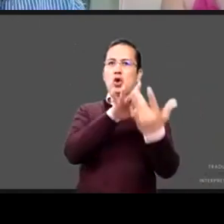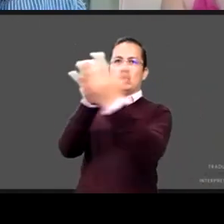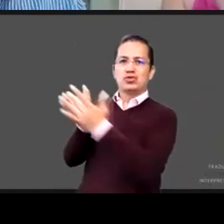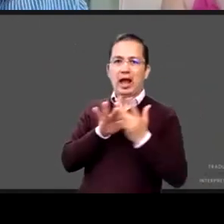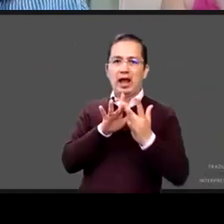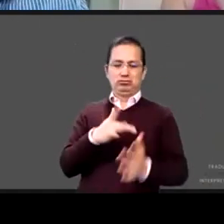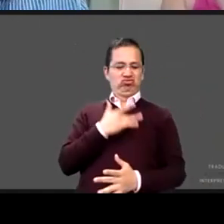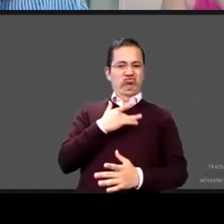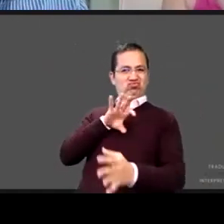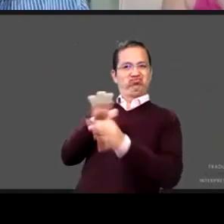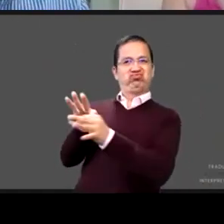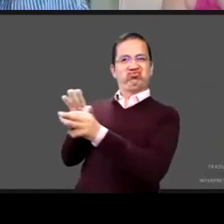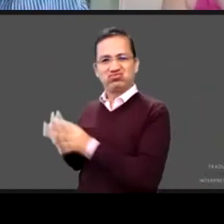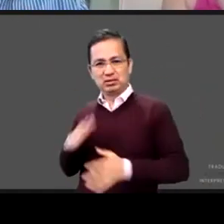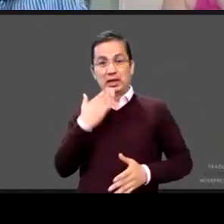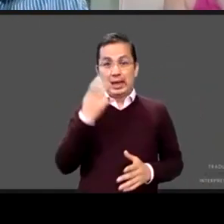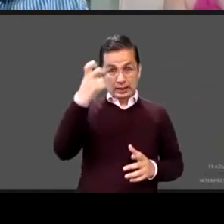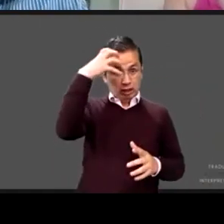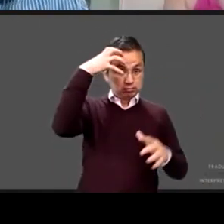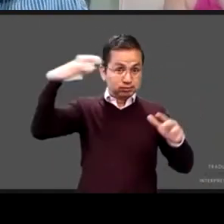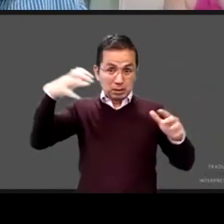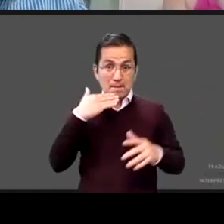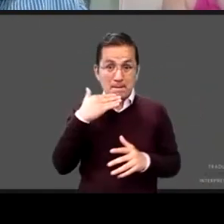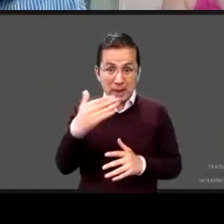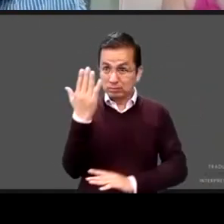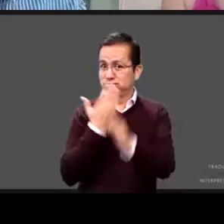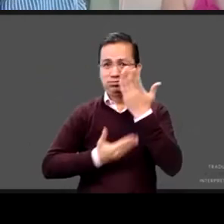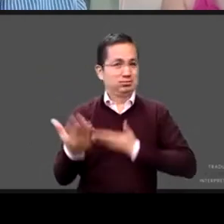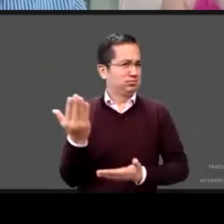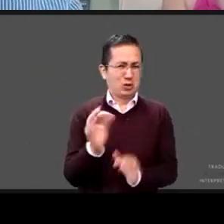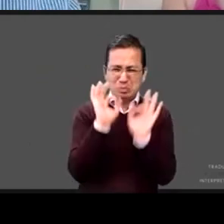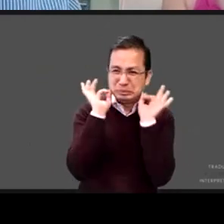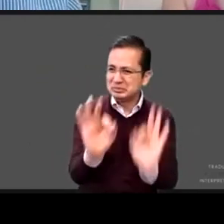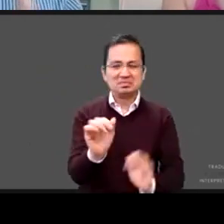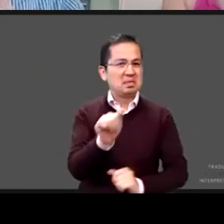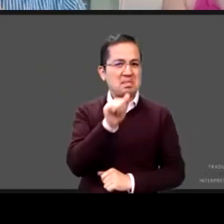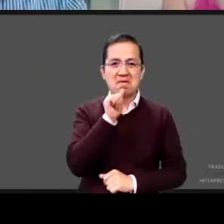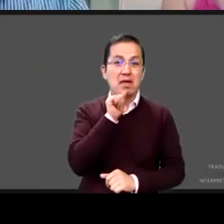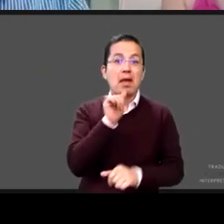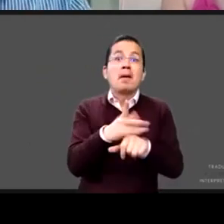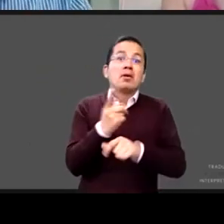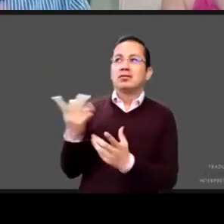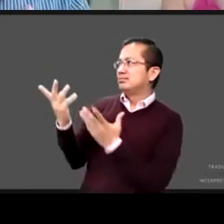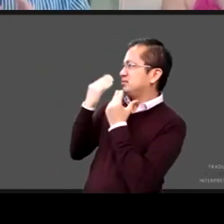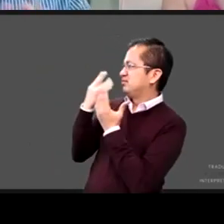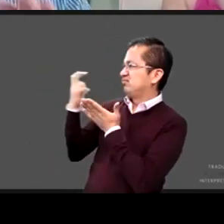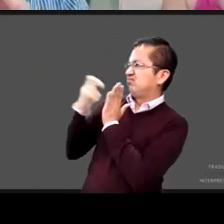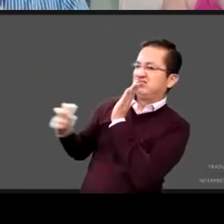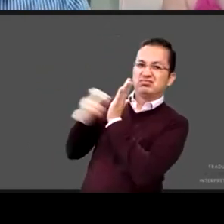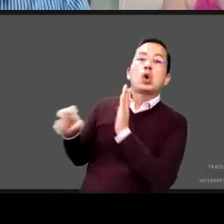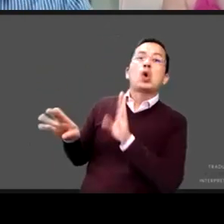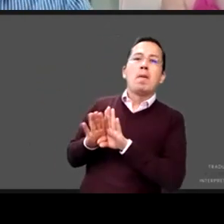terminó de florecer con esos estilos de crianza de los que venimos. Y los malos tratos que